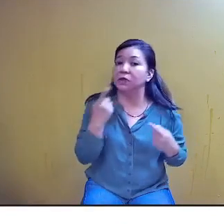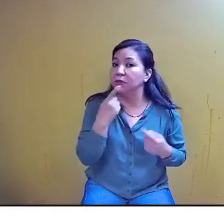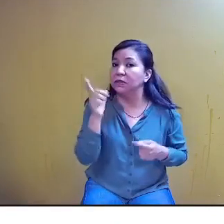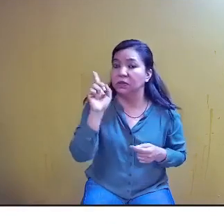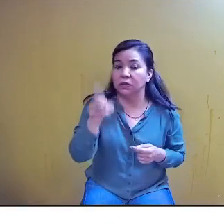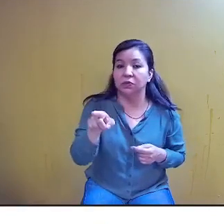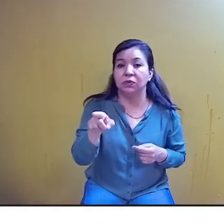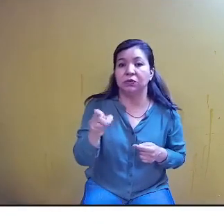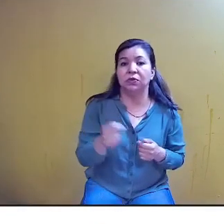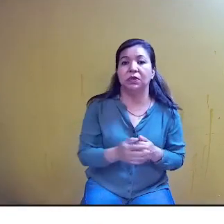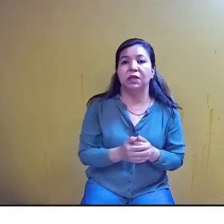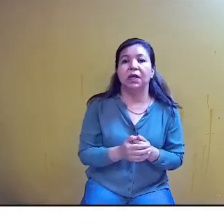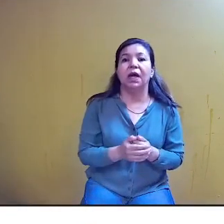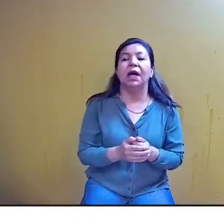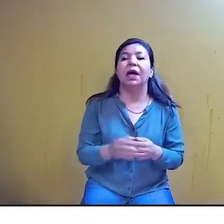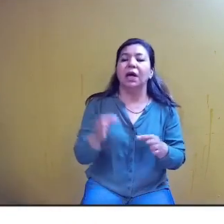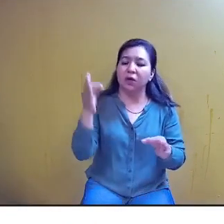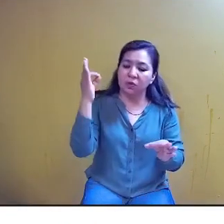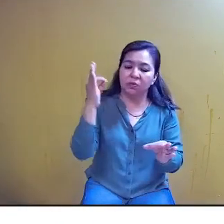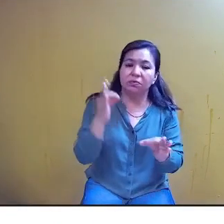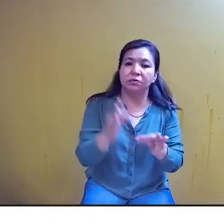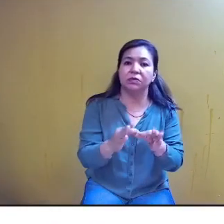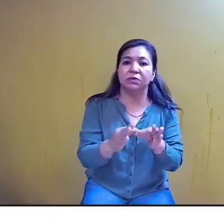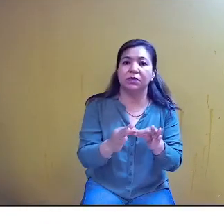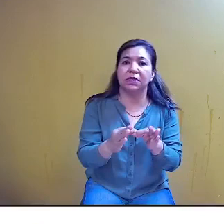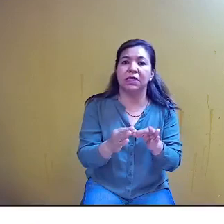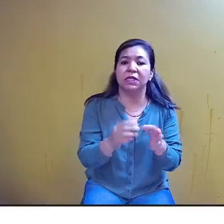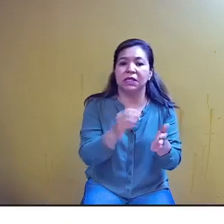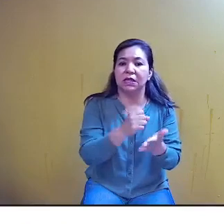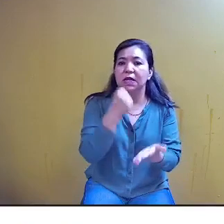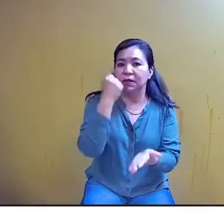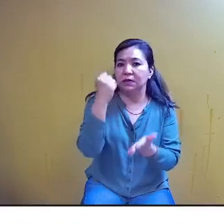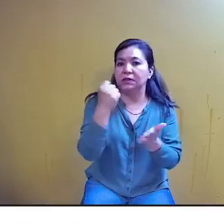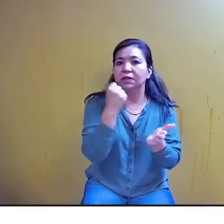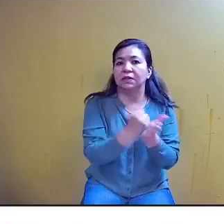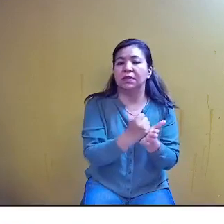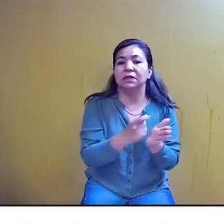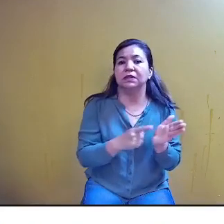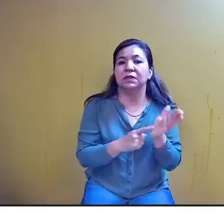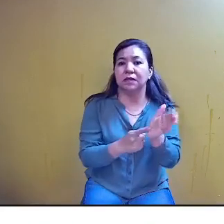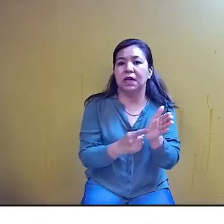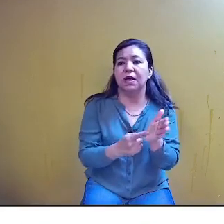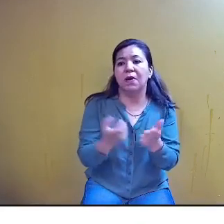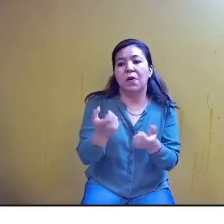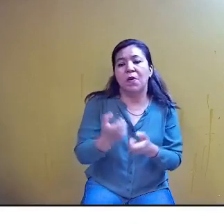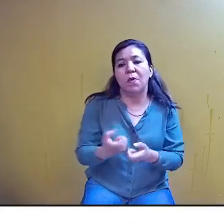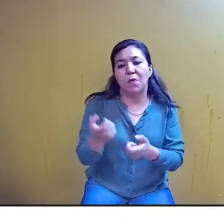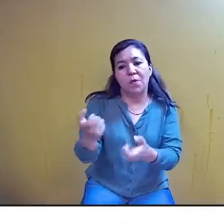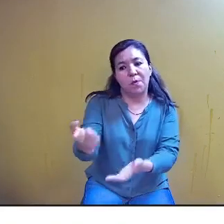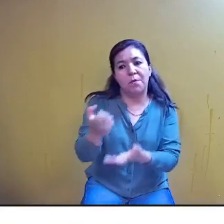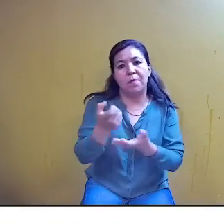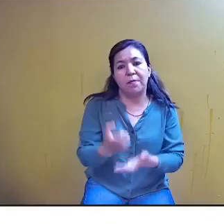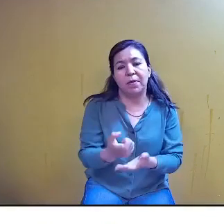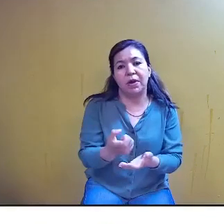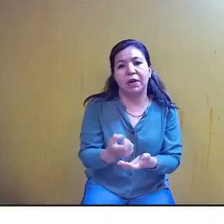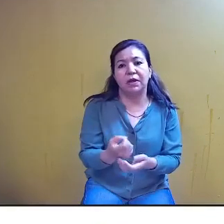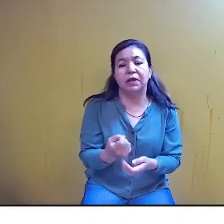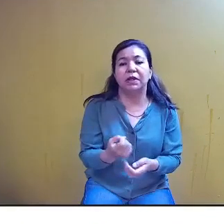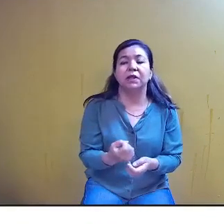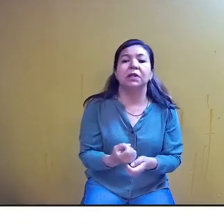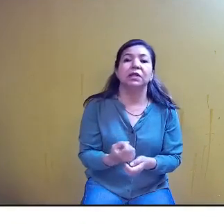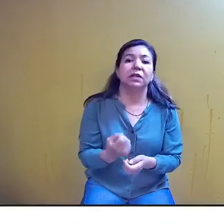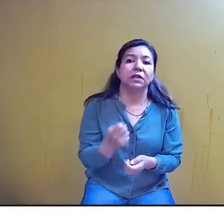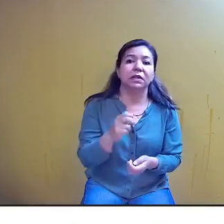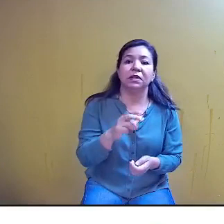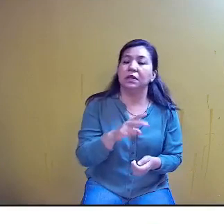Villarreal Dircio a cumplir con lo ordenado en las referidas sentencias, así como el pago de una multa individual de 200 sumas, ofrecer